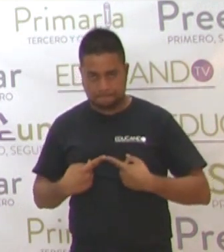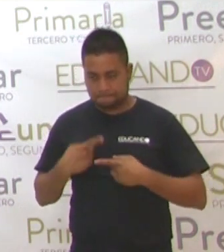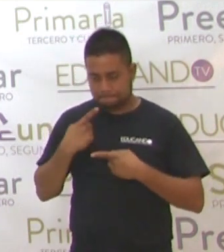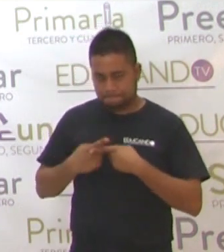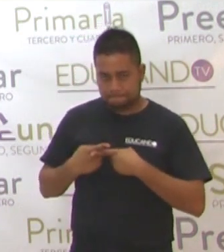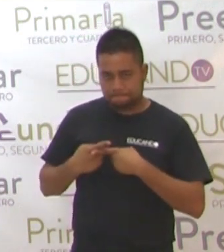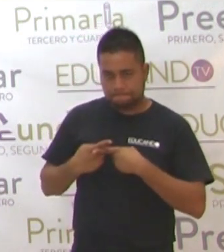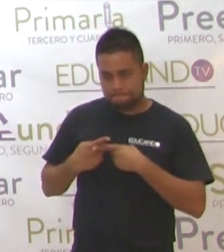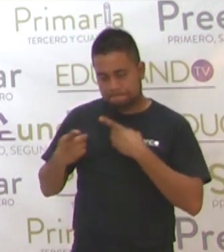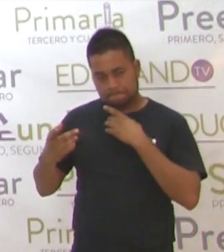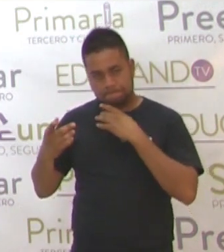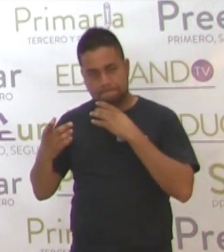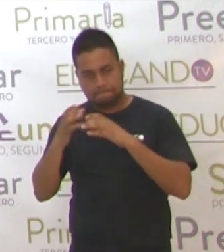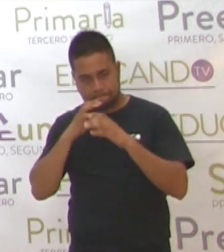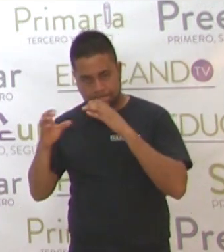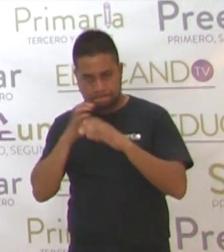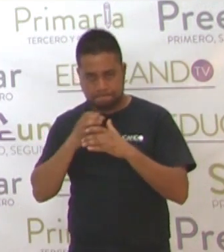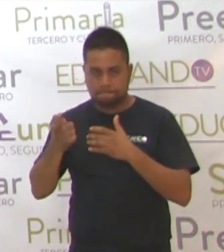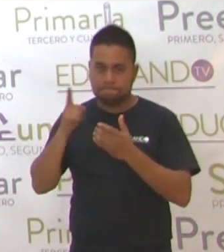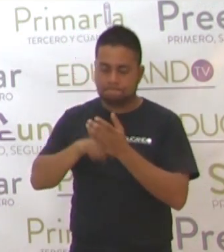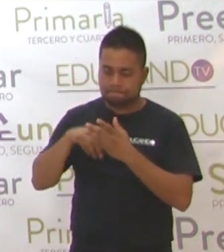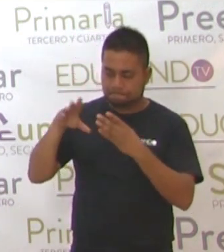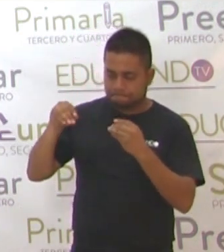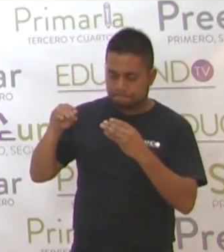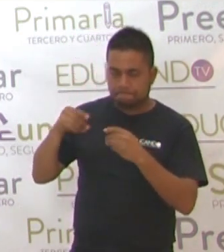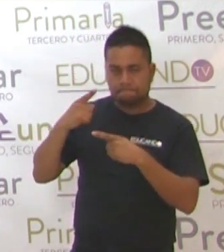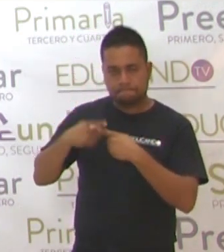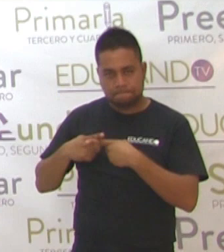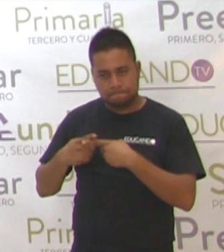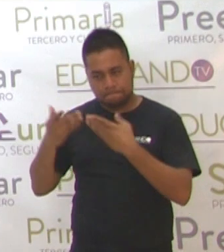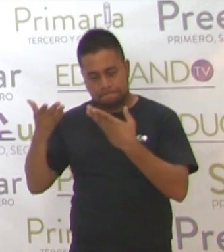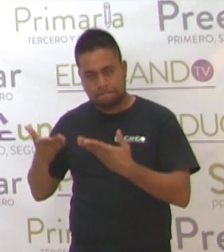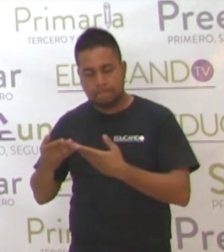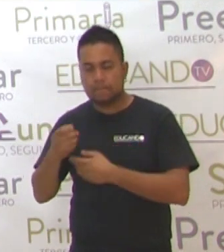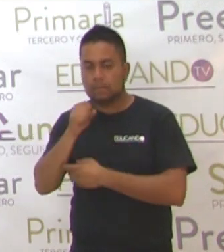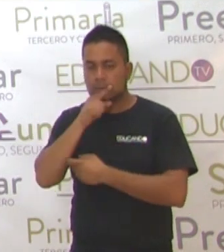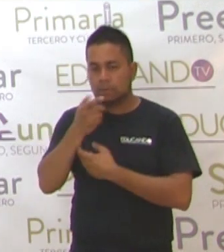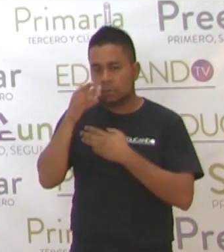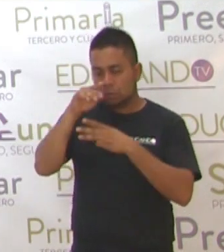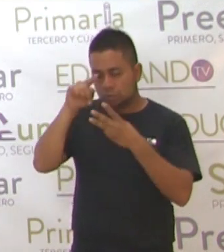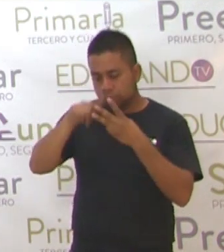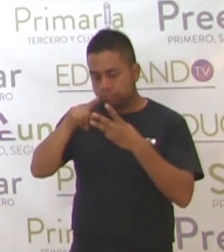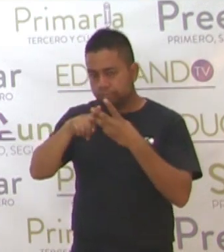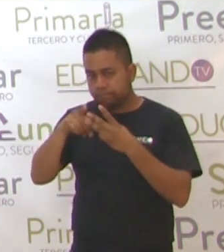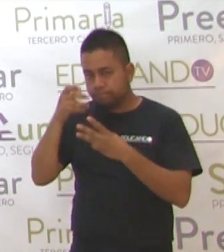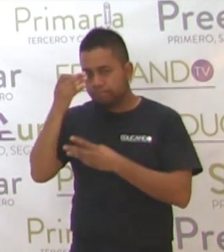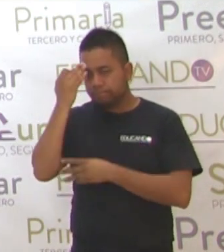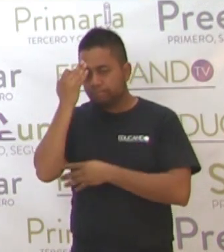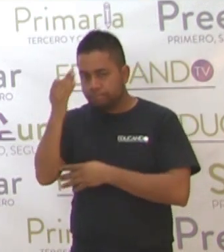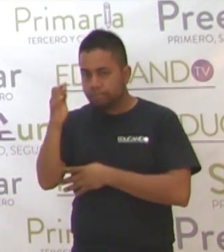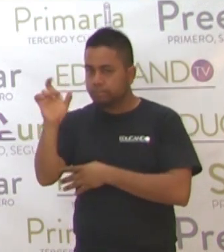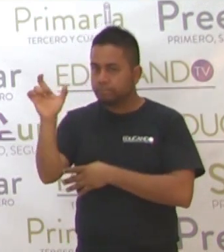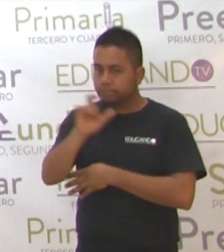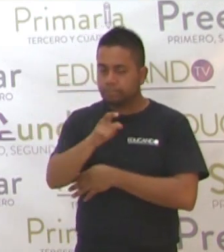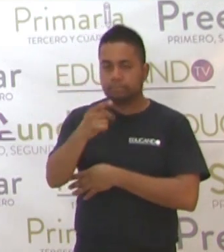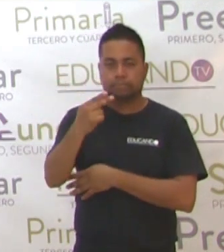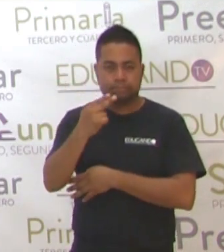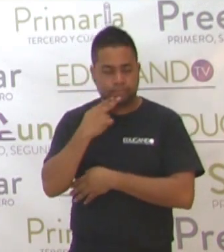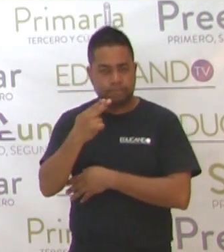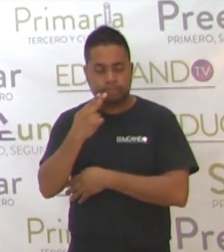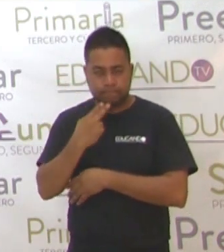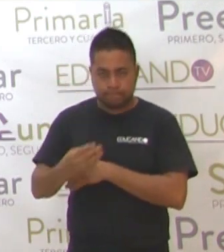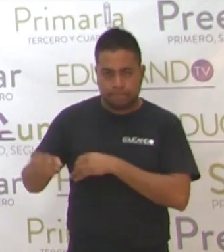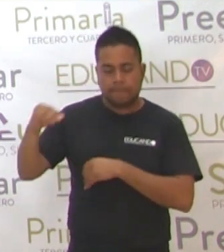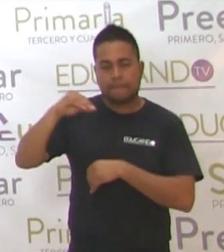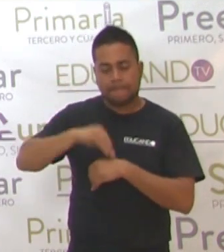comunicando dicha dicha conversación al tiempo en qué momento se está utilizando el dexis